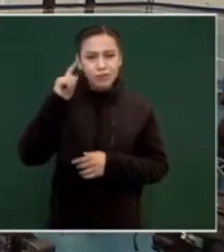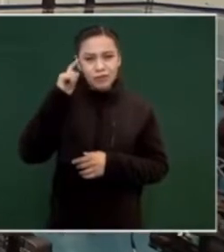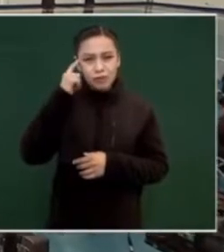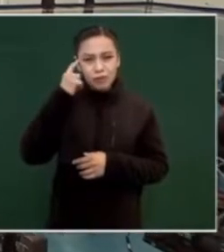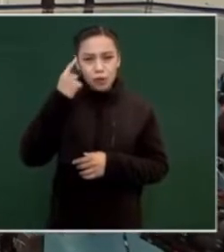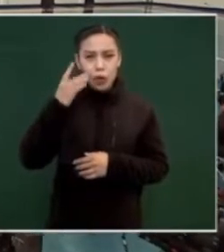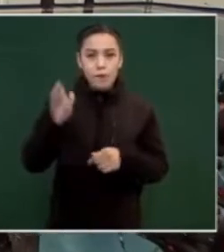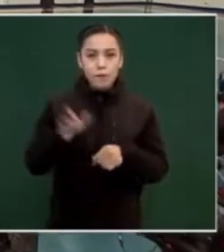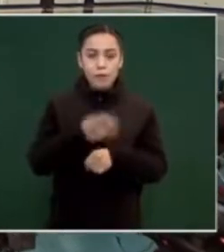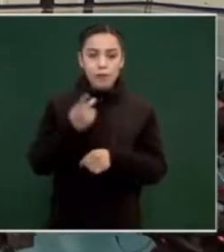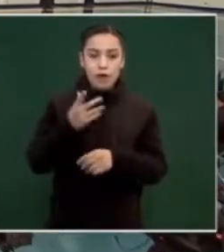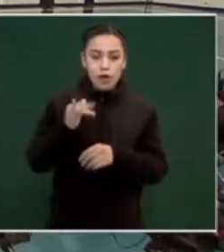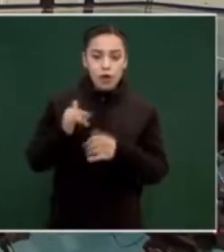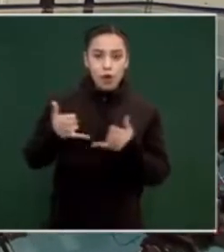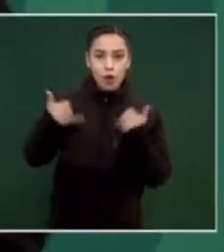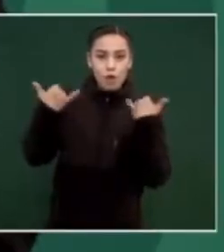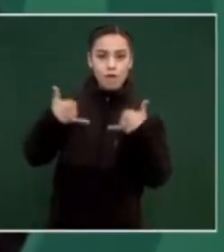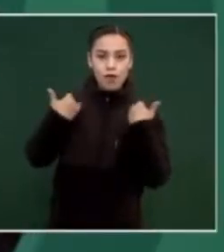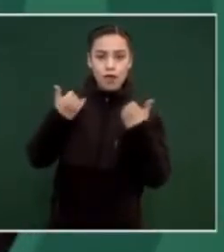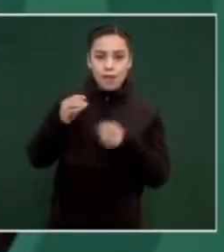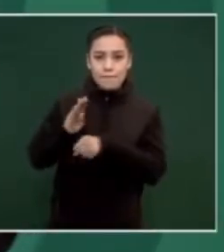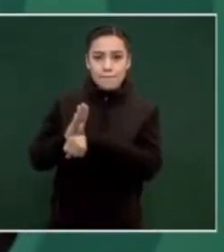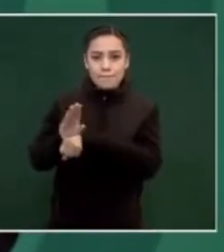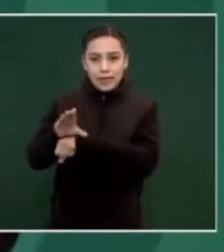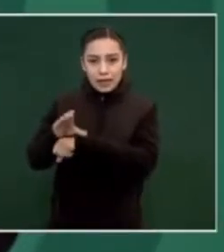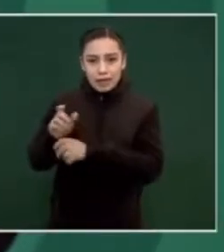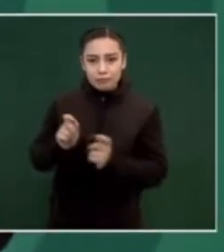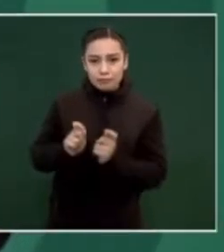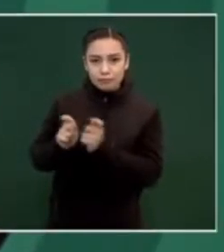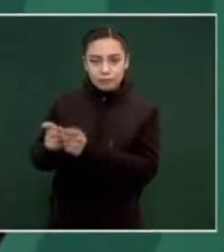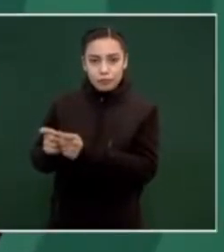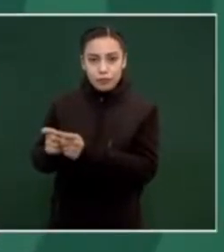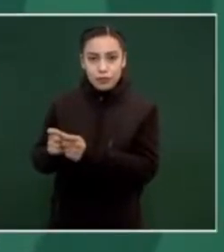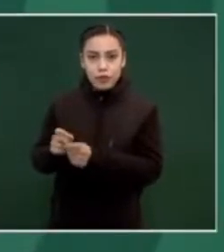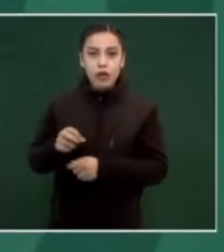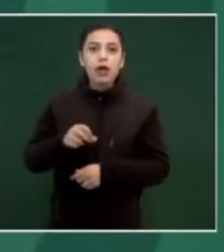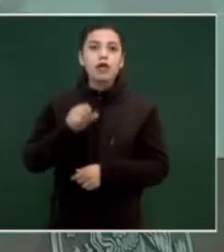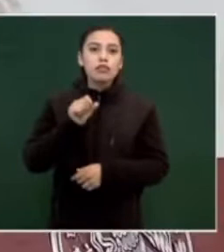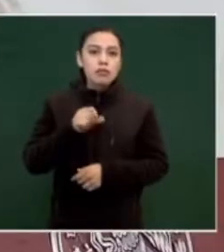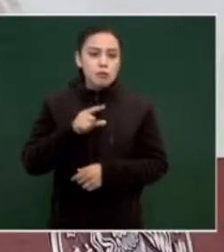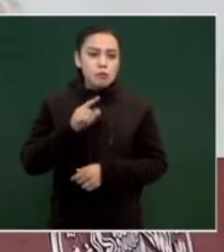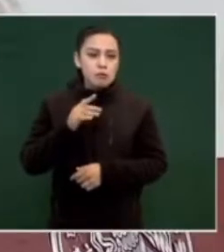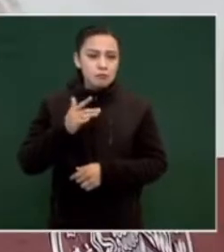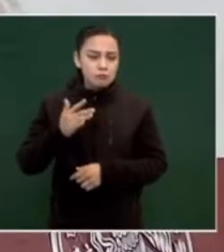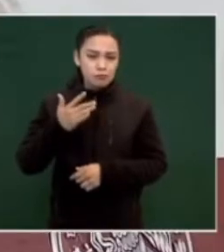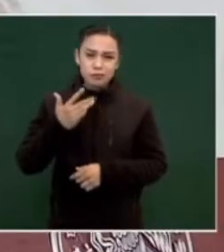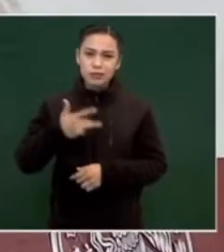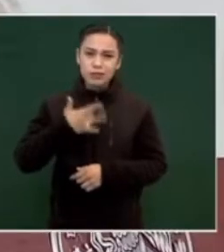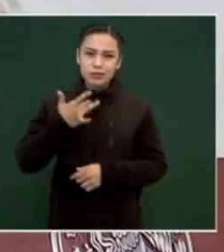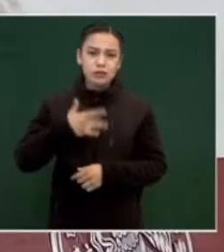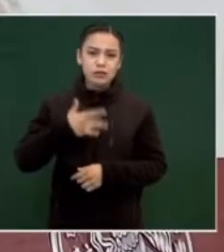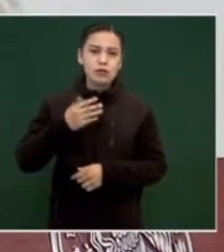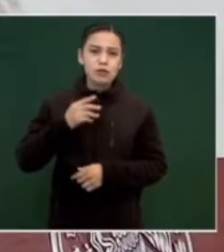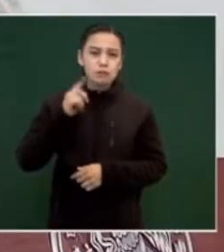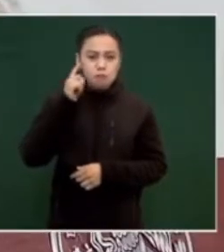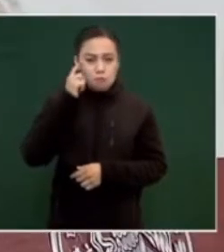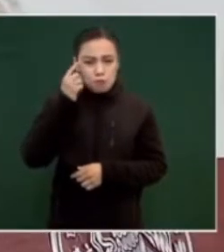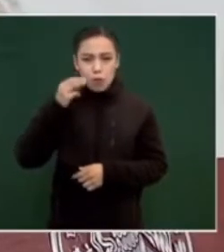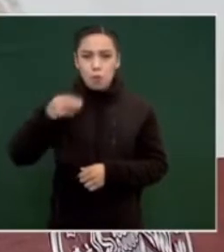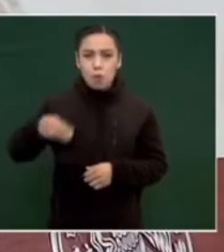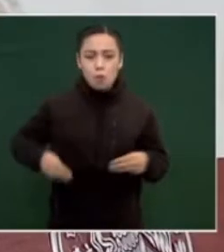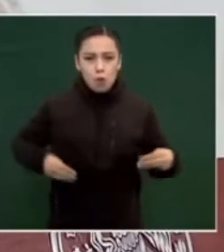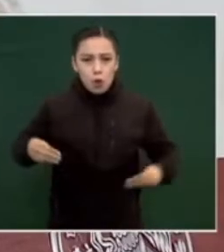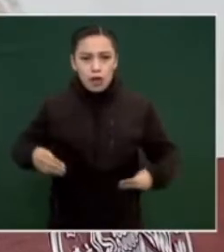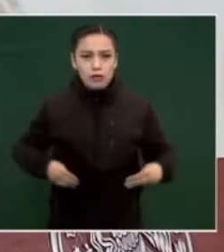y les molesta mucho que tengamos el programa 'jóvenes construyendo el